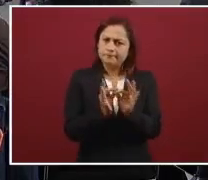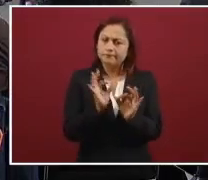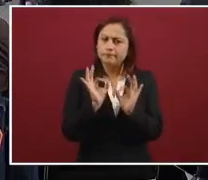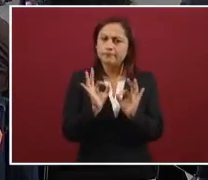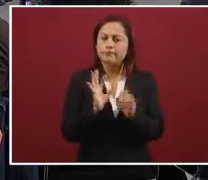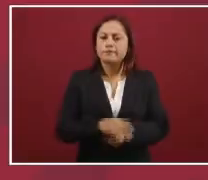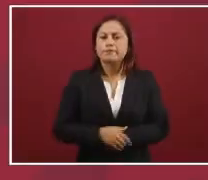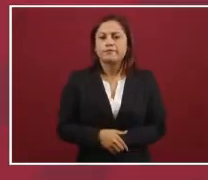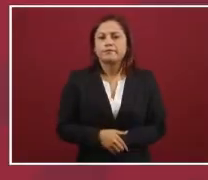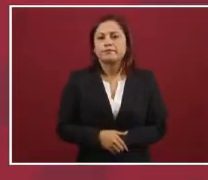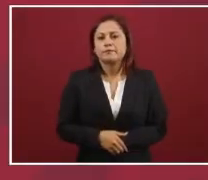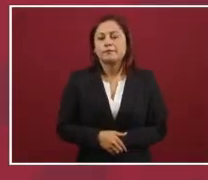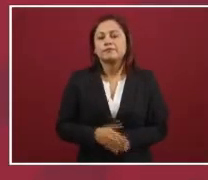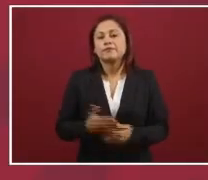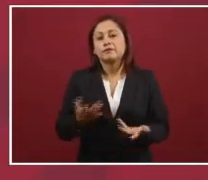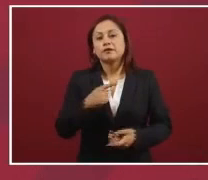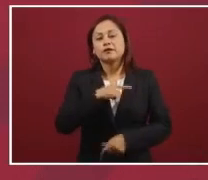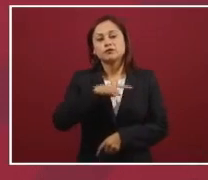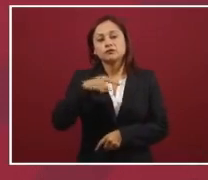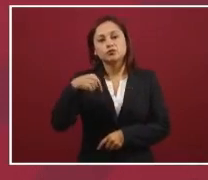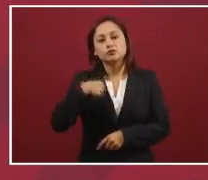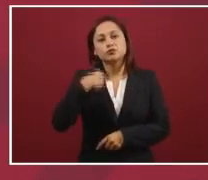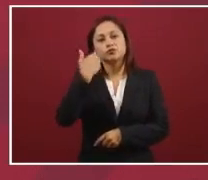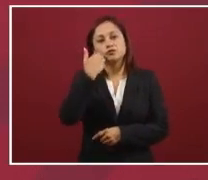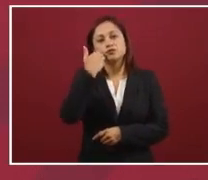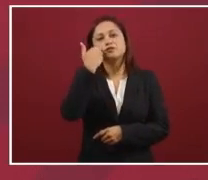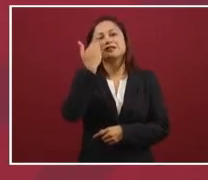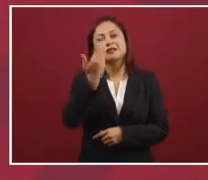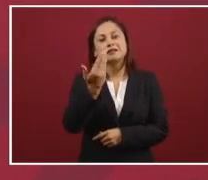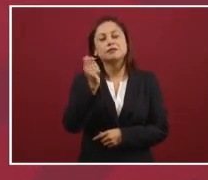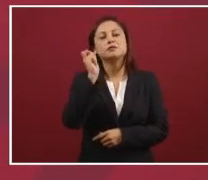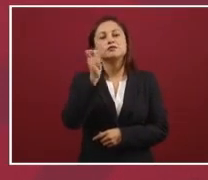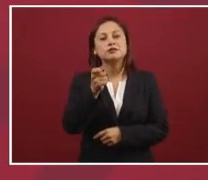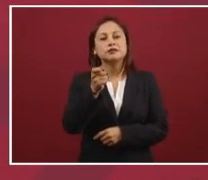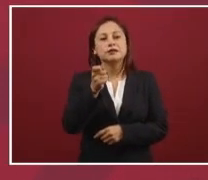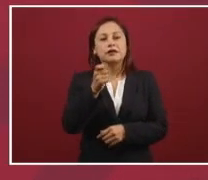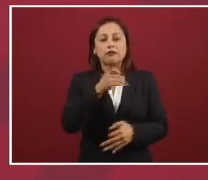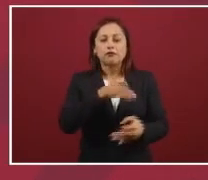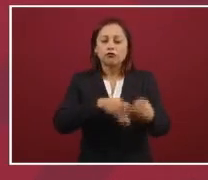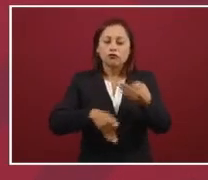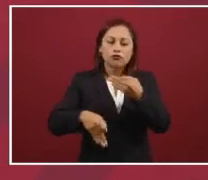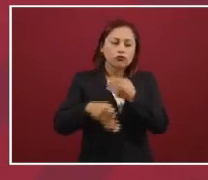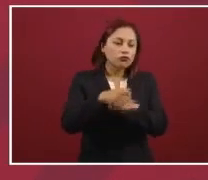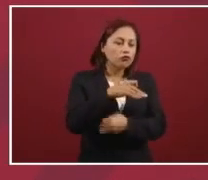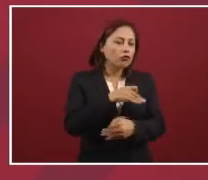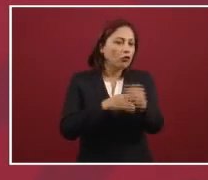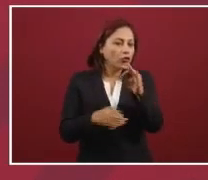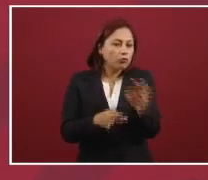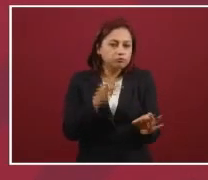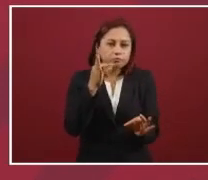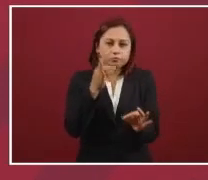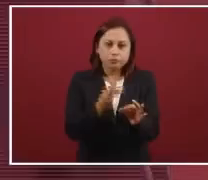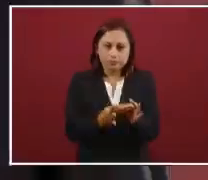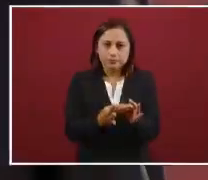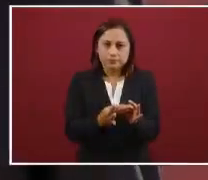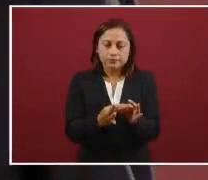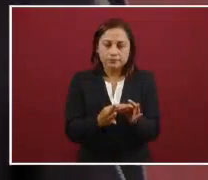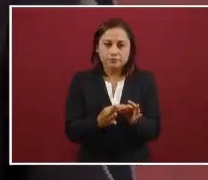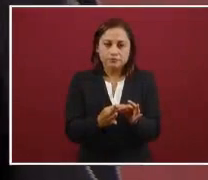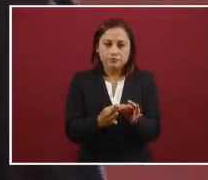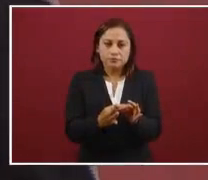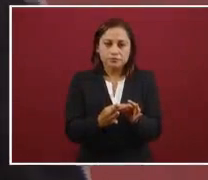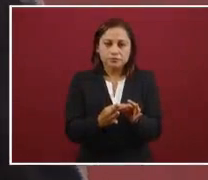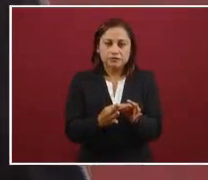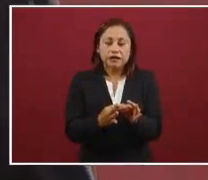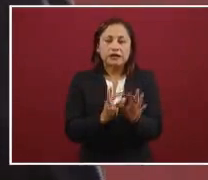Queremos no dar motivos, estamos esperando el estudio de